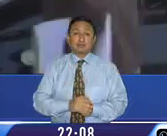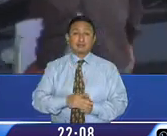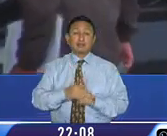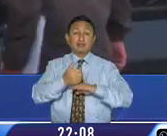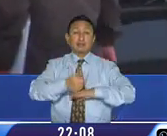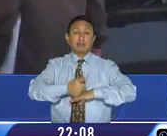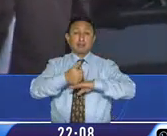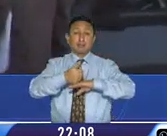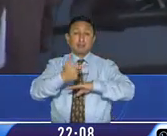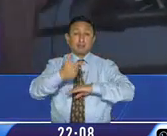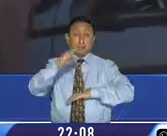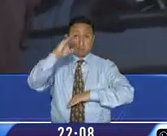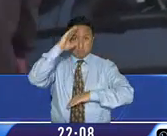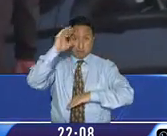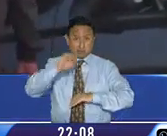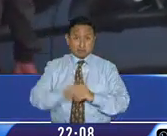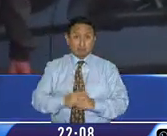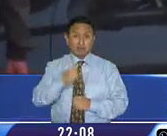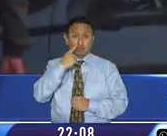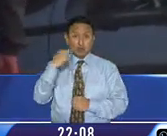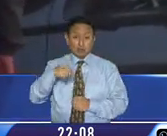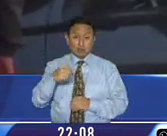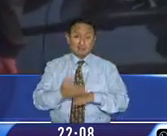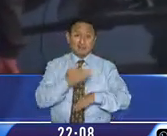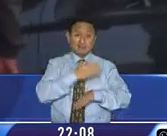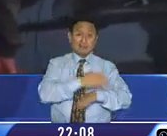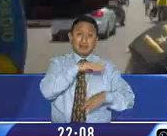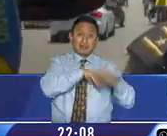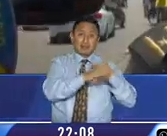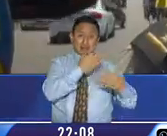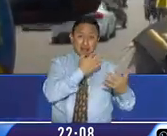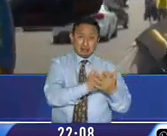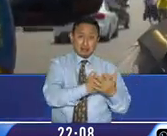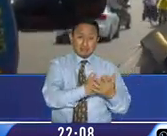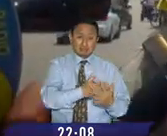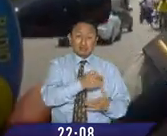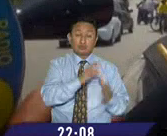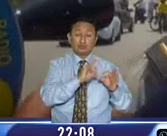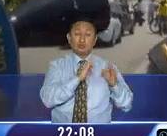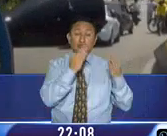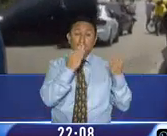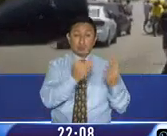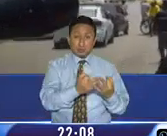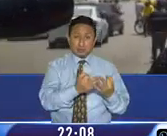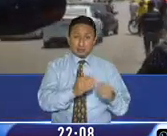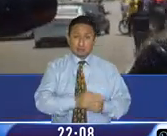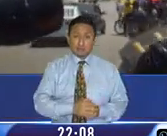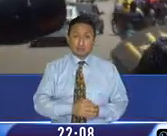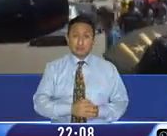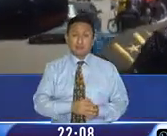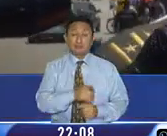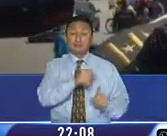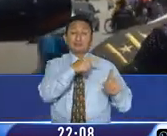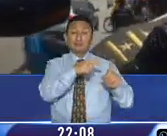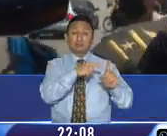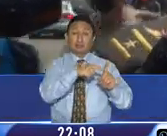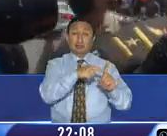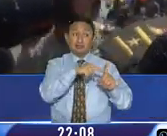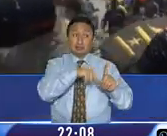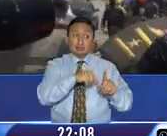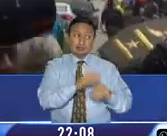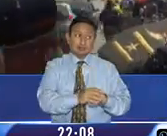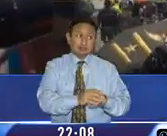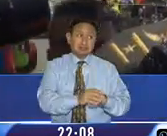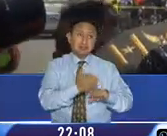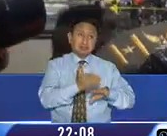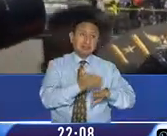vehículo habría salido hace poco tiempo de la cárcel. Familiares de primera instancia, el ciudadano y fallecido posiblemente salió no hace mucho